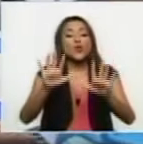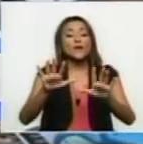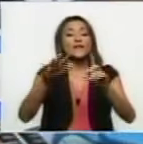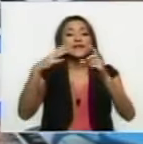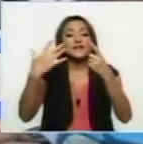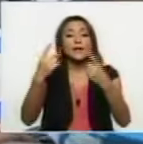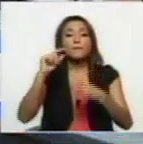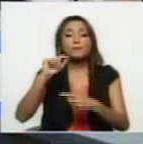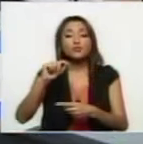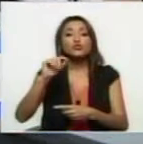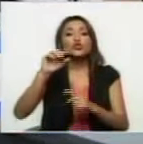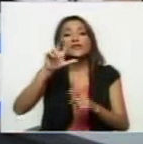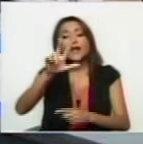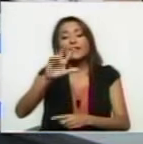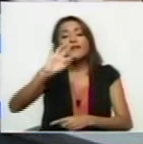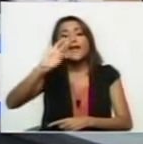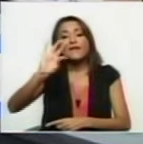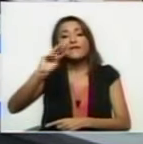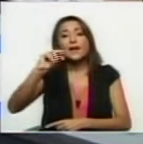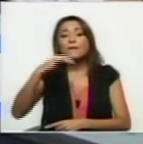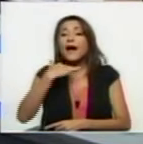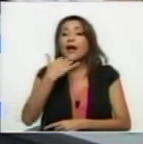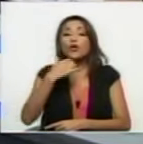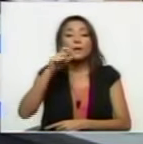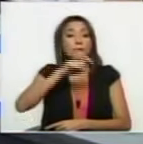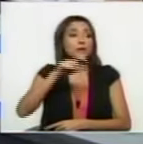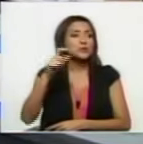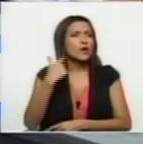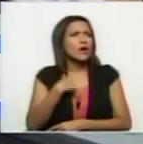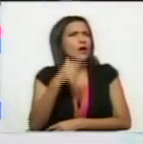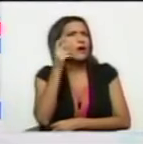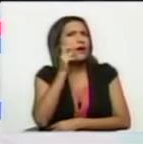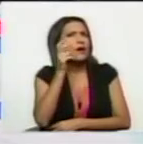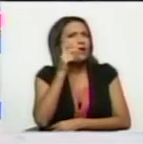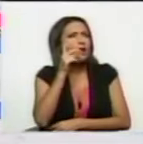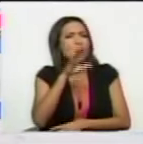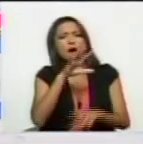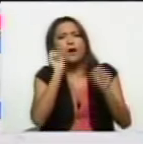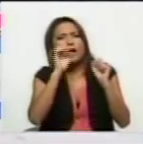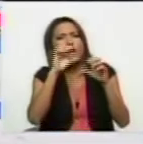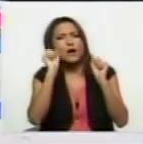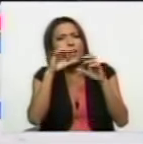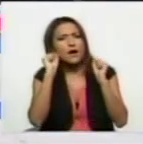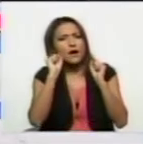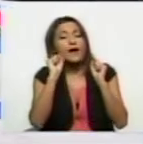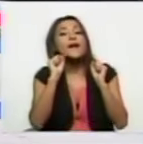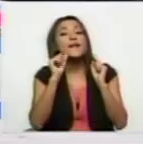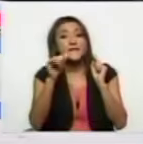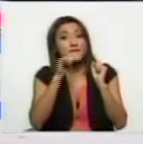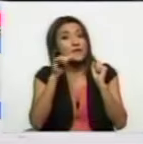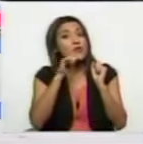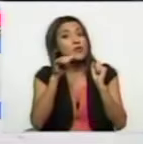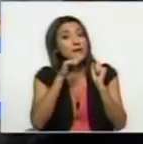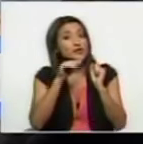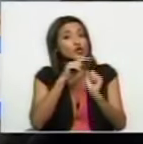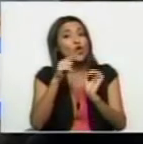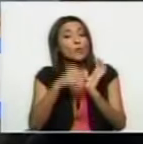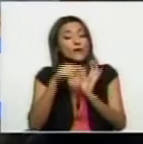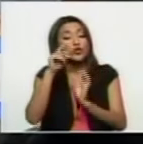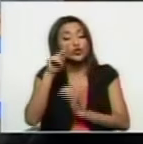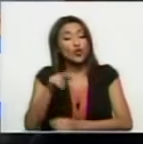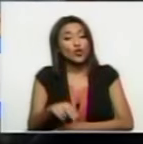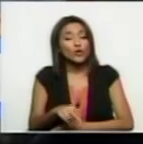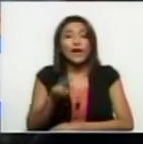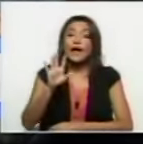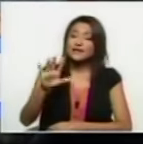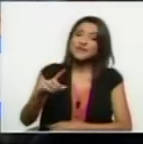compromiso revolucionario de llevar al público en general las diferentes actividades y programaciones para estar en contacto con el pueblo.